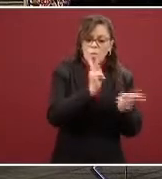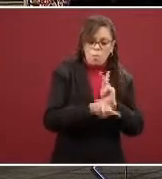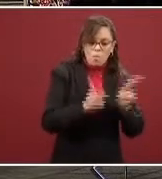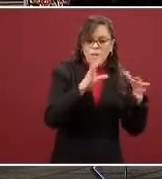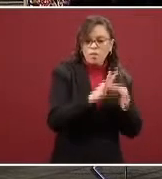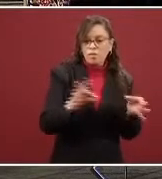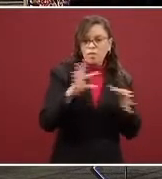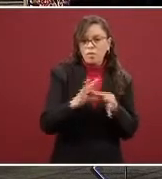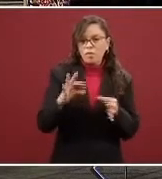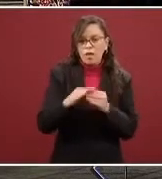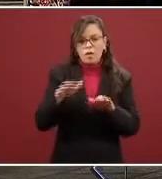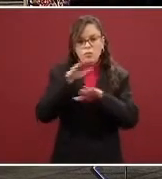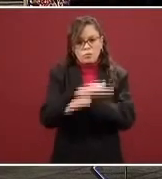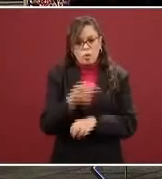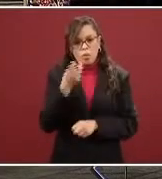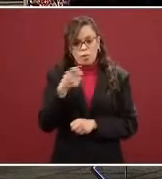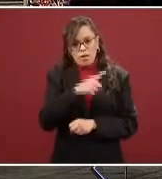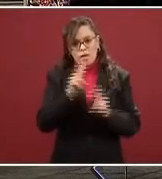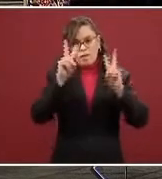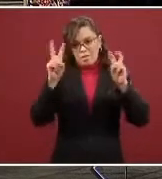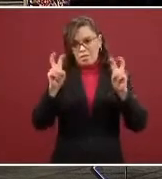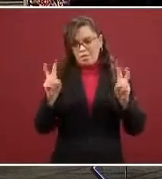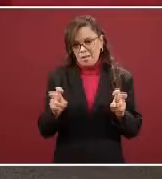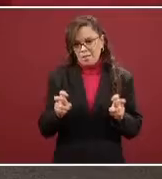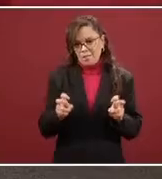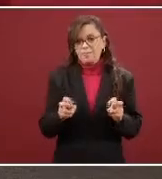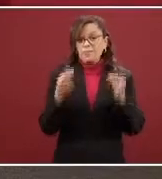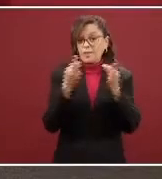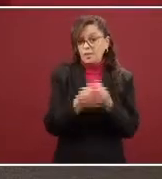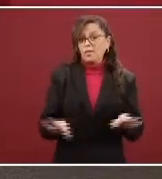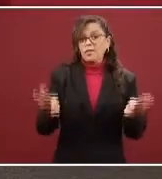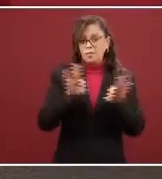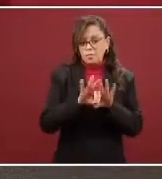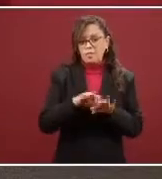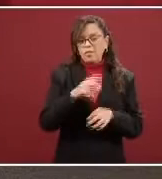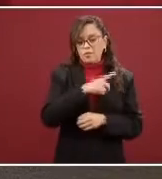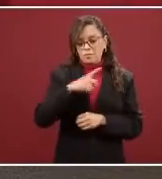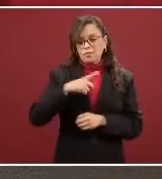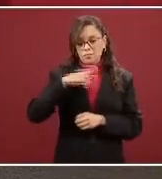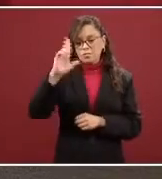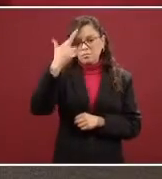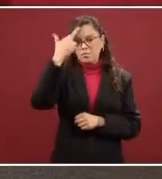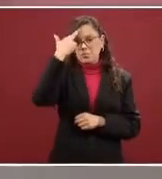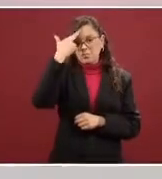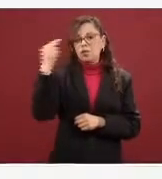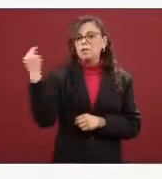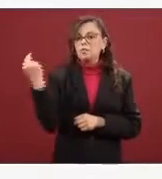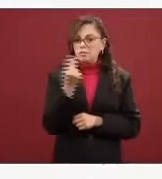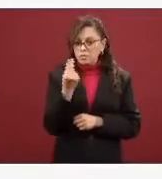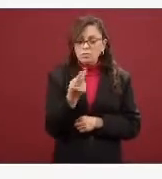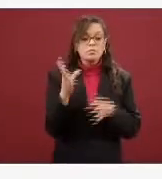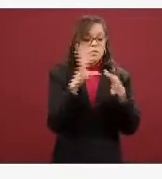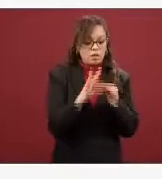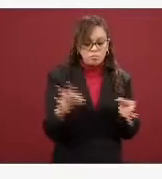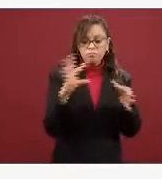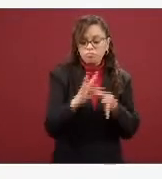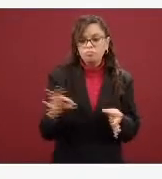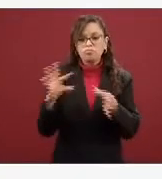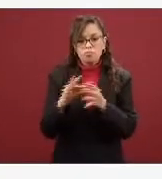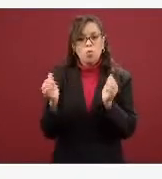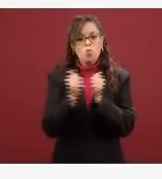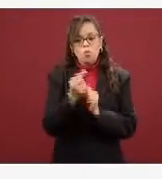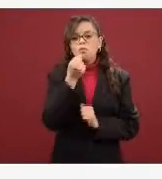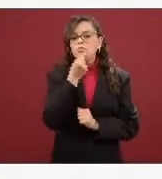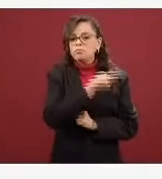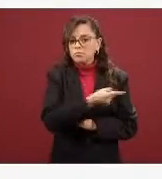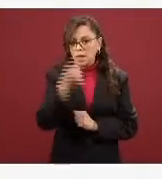de esta emergencia? Bueno, una de las cosas más importantes es recordar que es necesario hablar del tema. Los niños